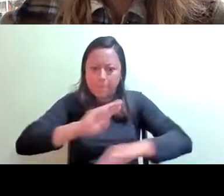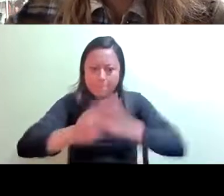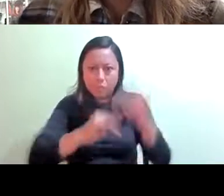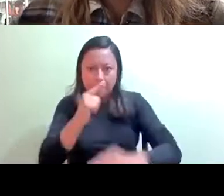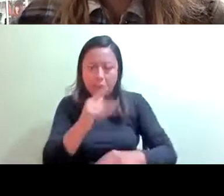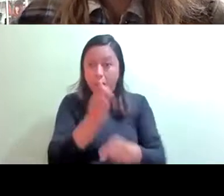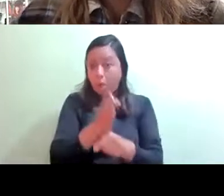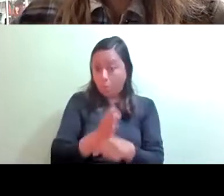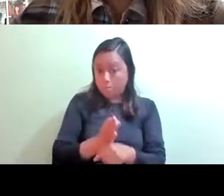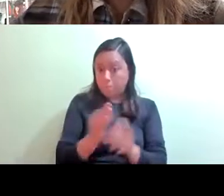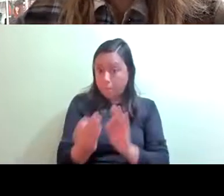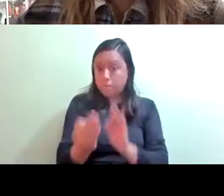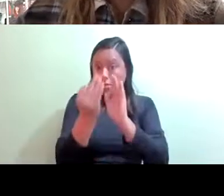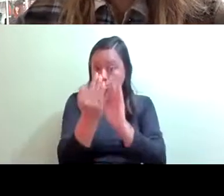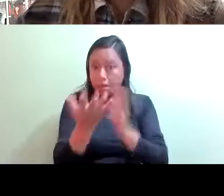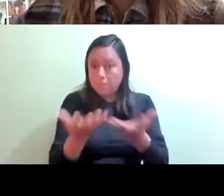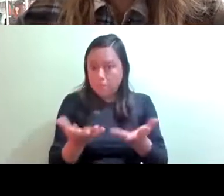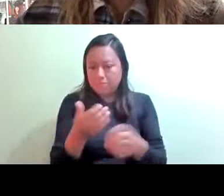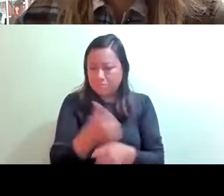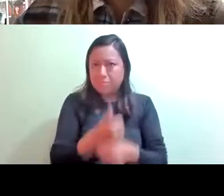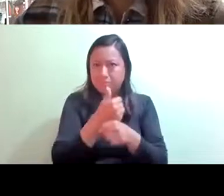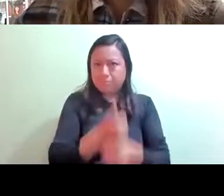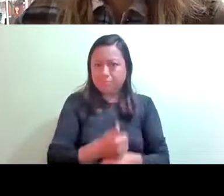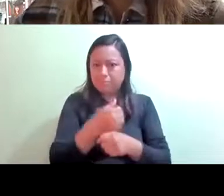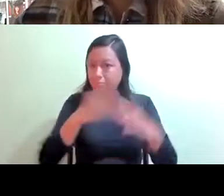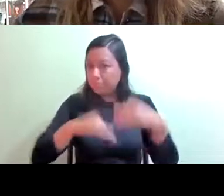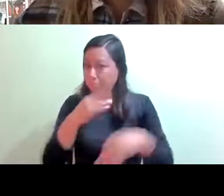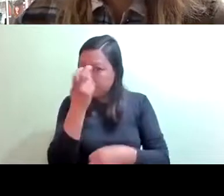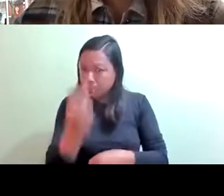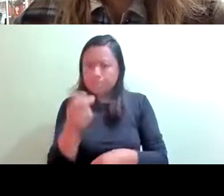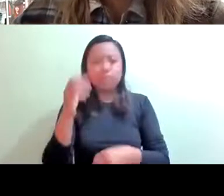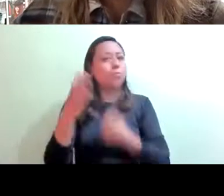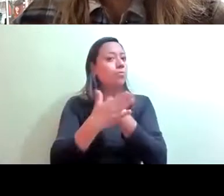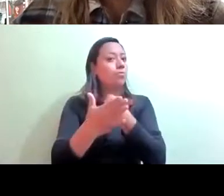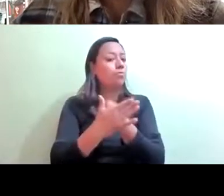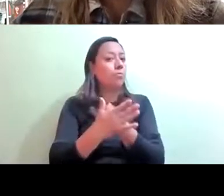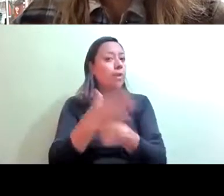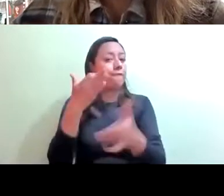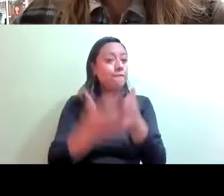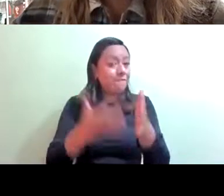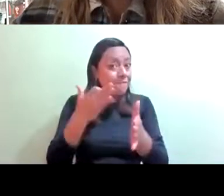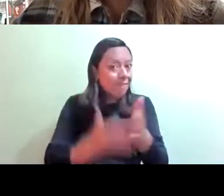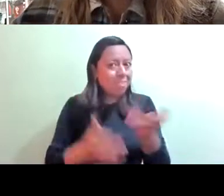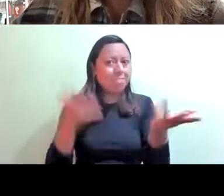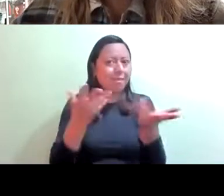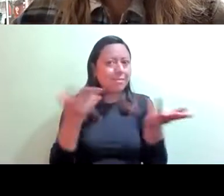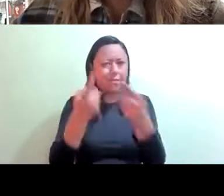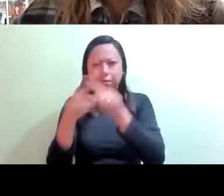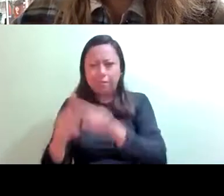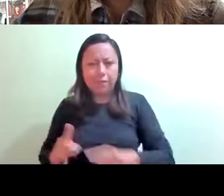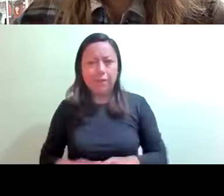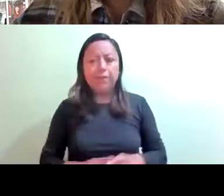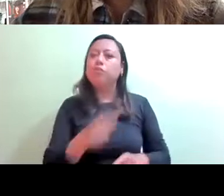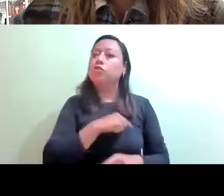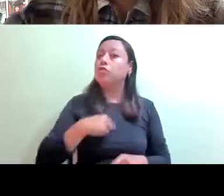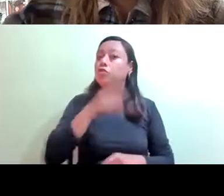estamos sufriendo y todavía lo que nos espera según las noticias últimas que hemos venido